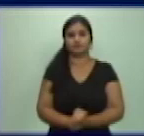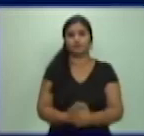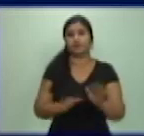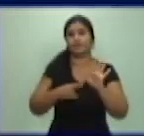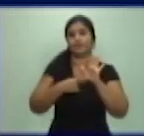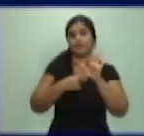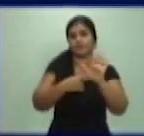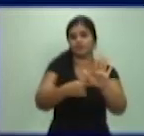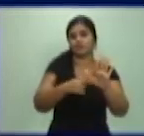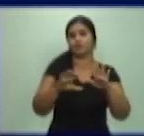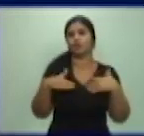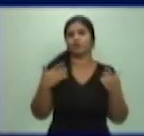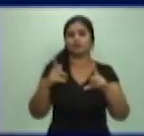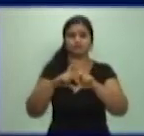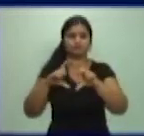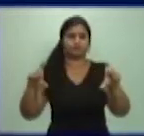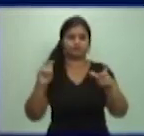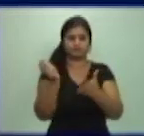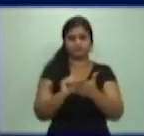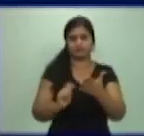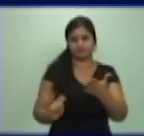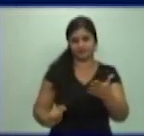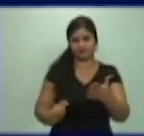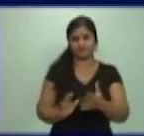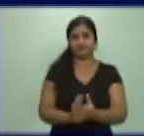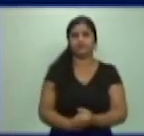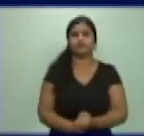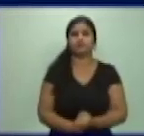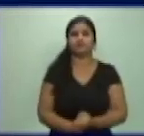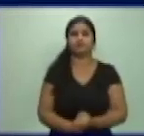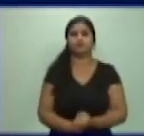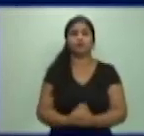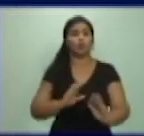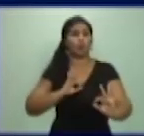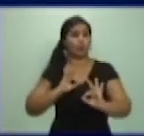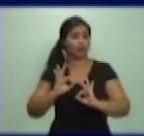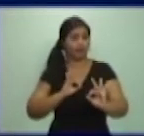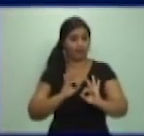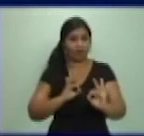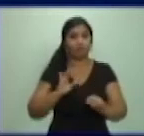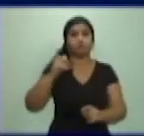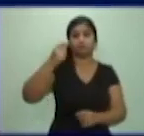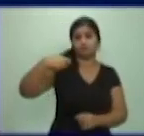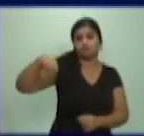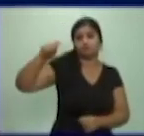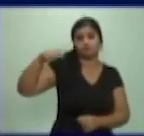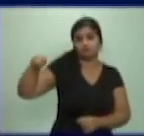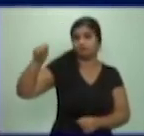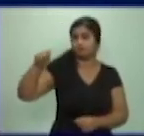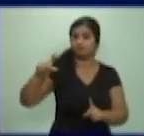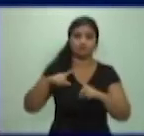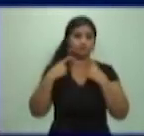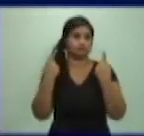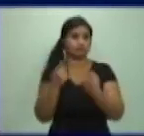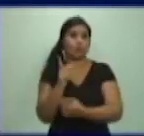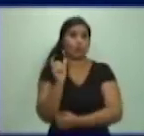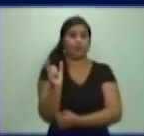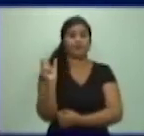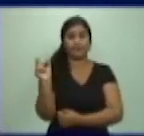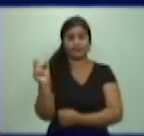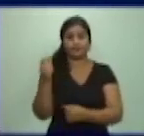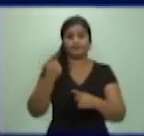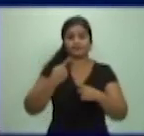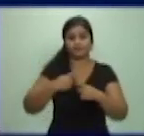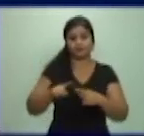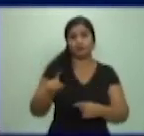referencia, bueno, usted tiene que tener en cuenta ahí la legibilidad, los márgenes, la sangría y la limpieza. Y la posible pregunta puede ser, en el texto